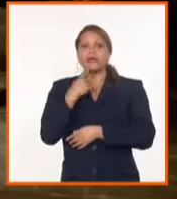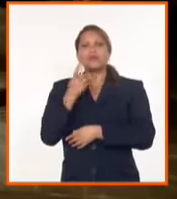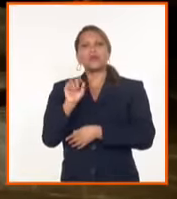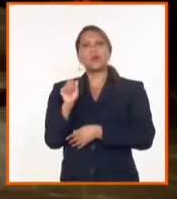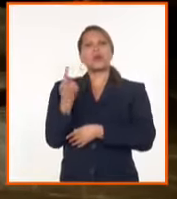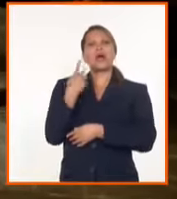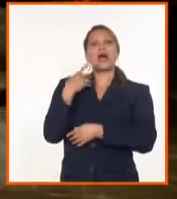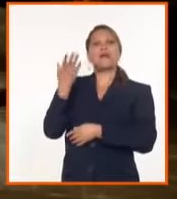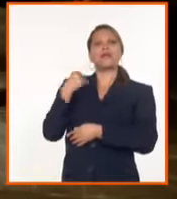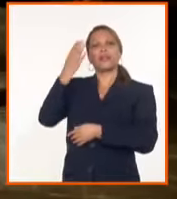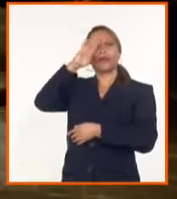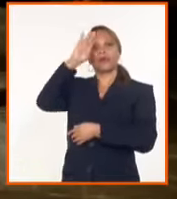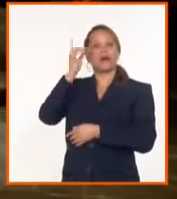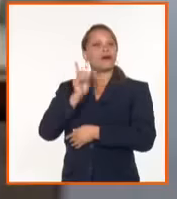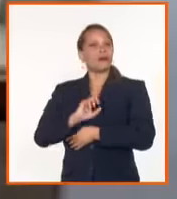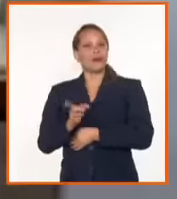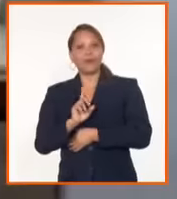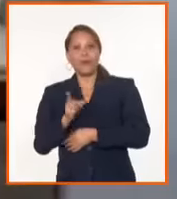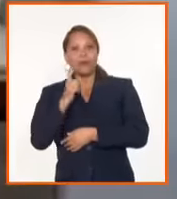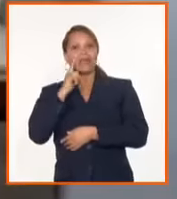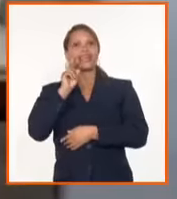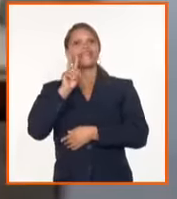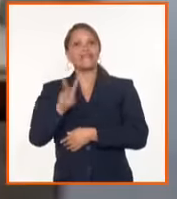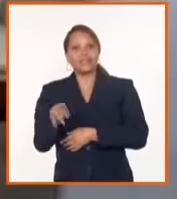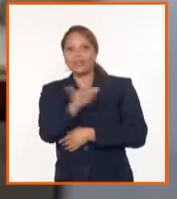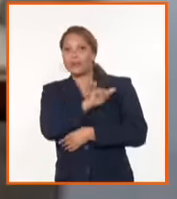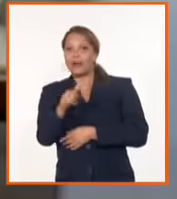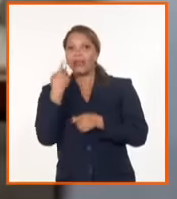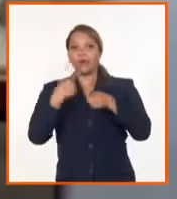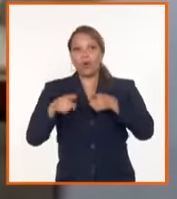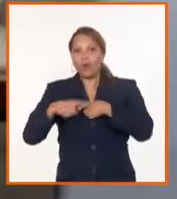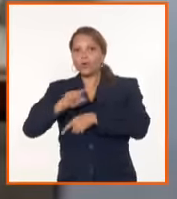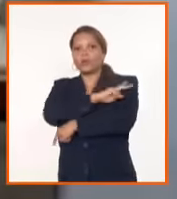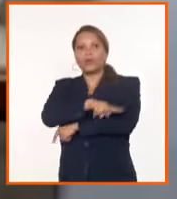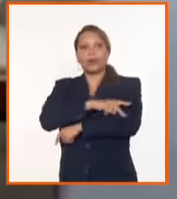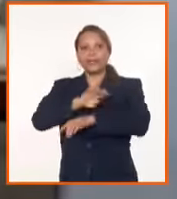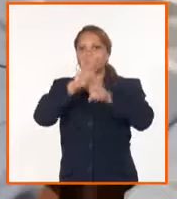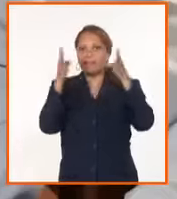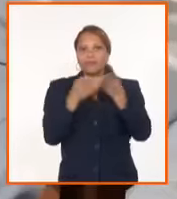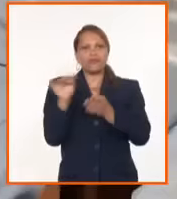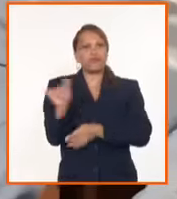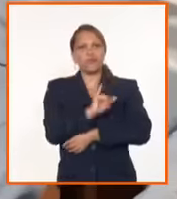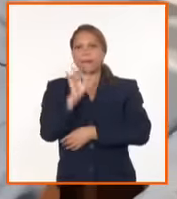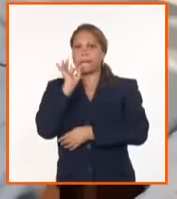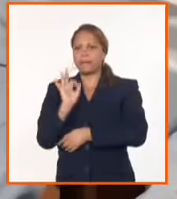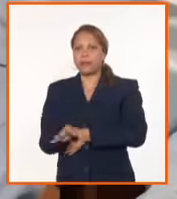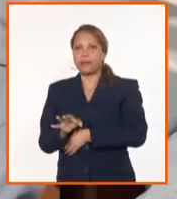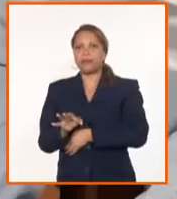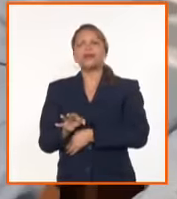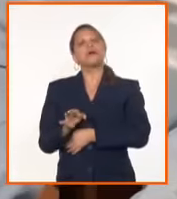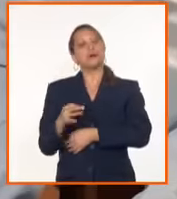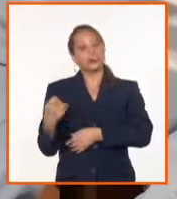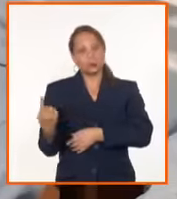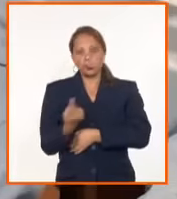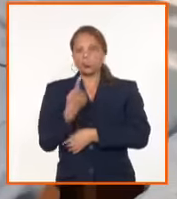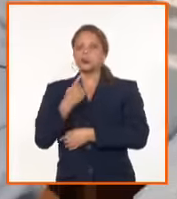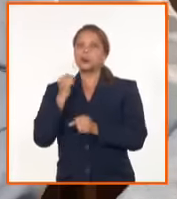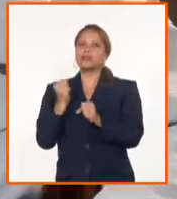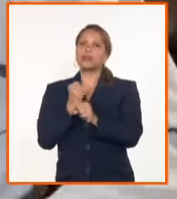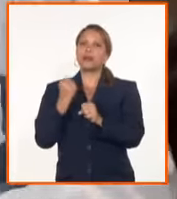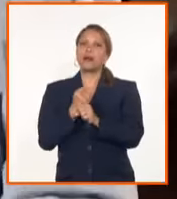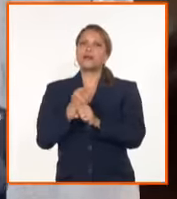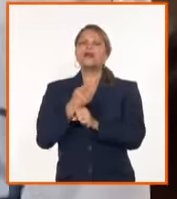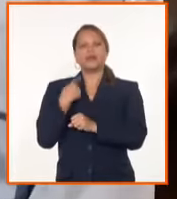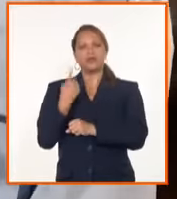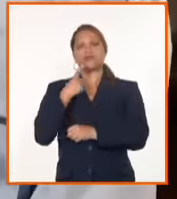nos... Pero a nosotros tenemos también una inflación inducida. Pero, Arlín, yo sí tengo la convicción, y para eso trabajamos todos los días, de que esto lo vamos